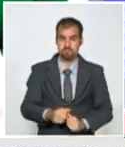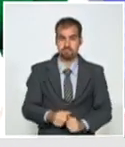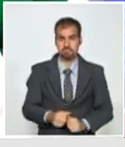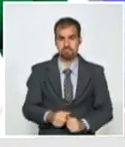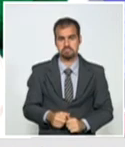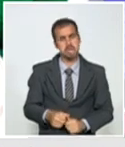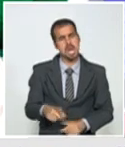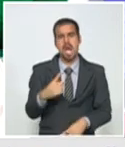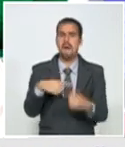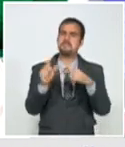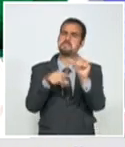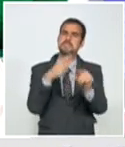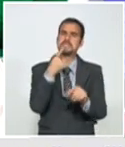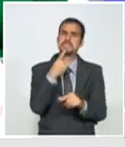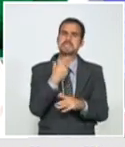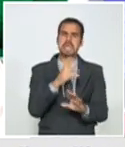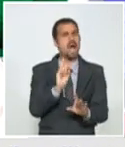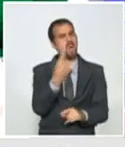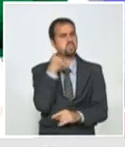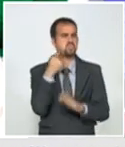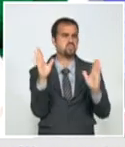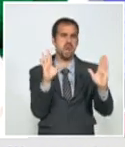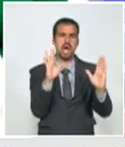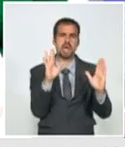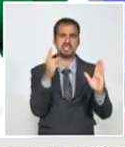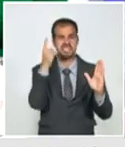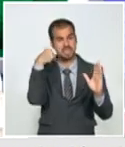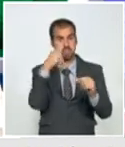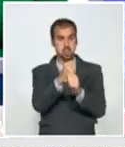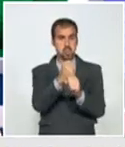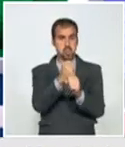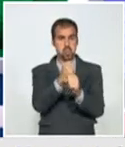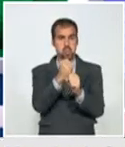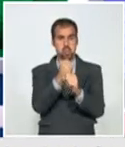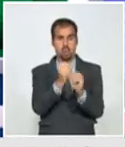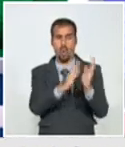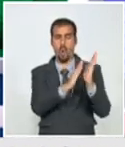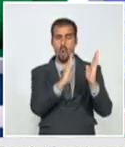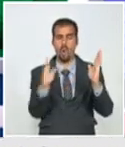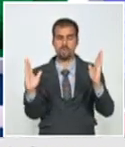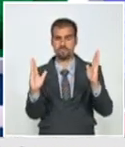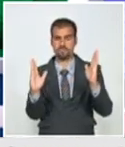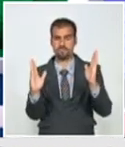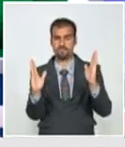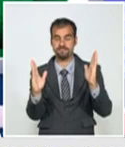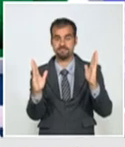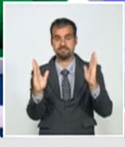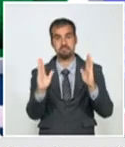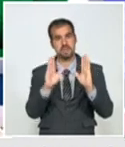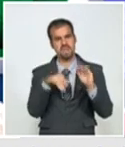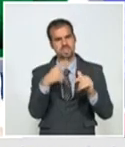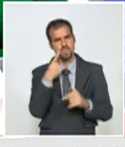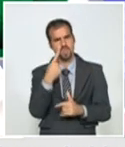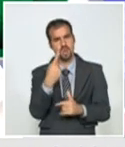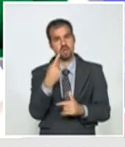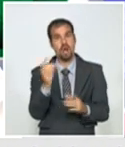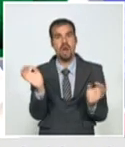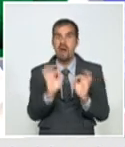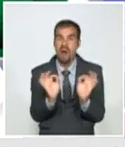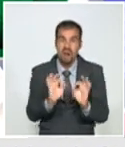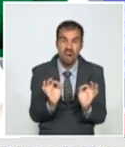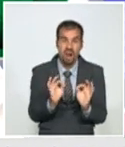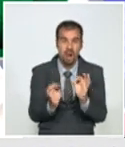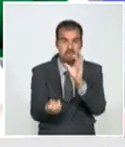más de un año de trabajo. Y hay veces que uno ve y dice, oye, pero todavía no se ha